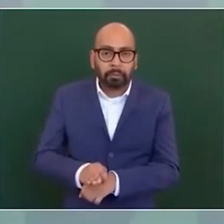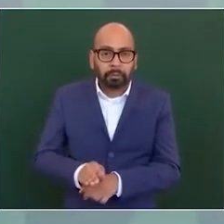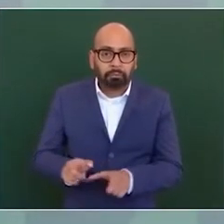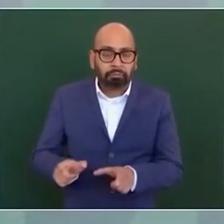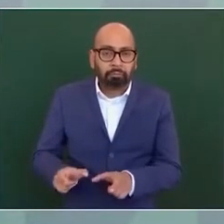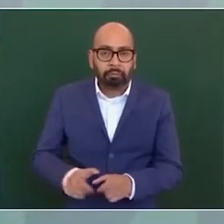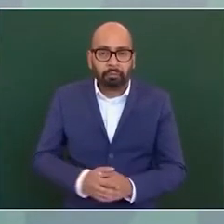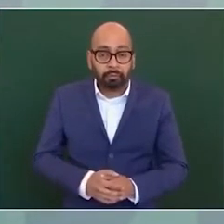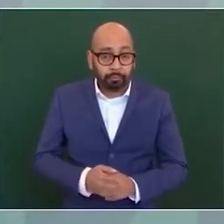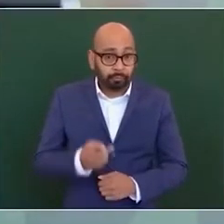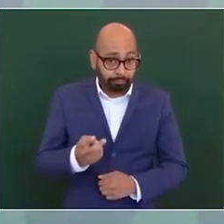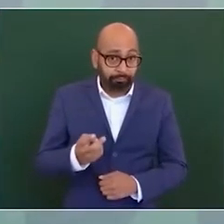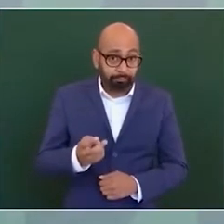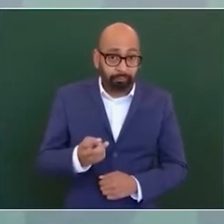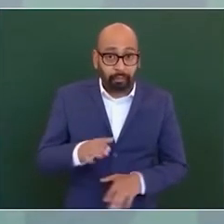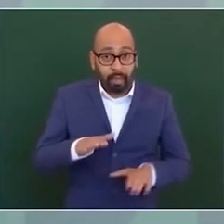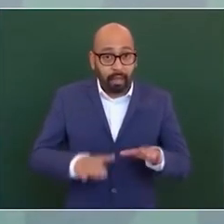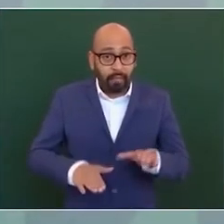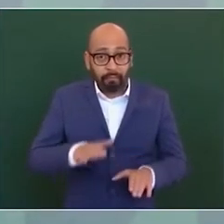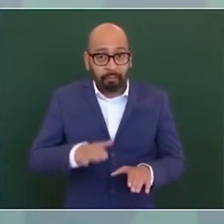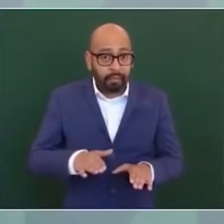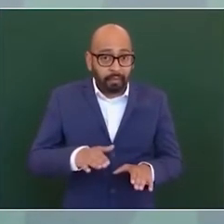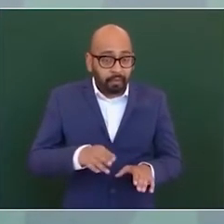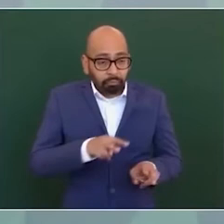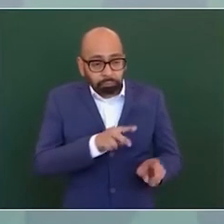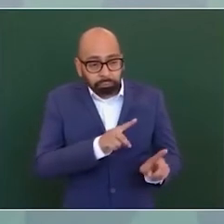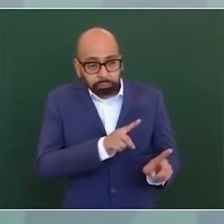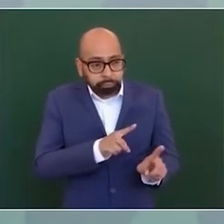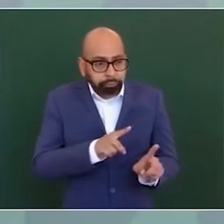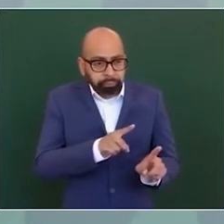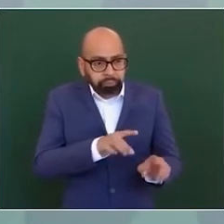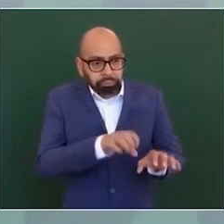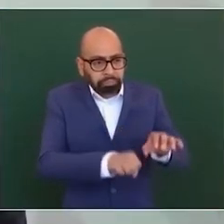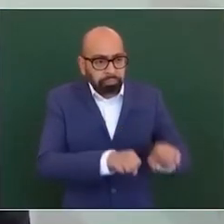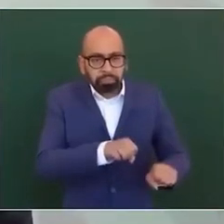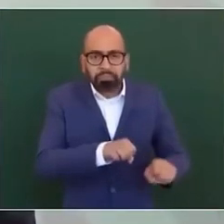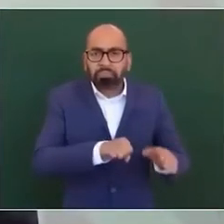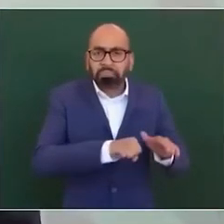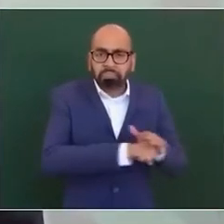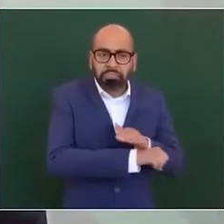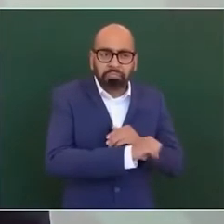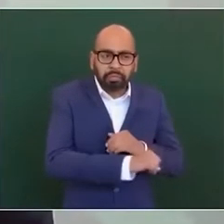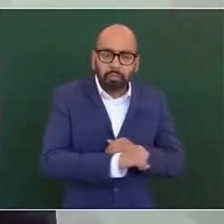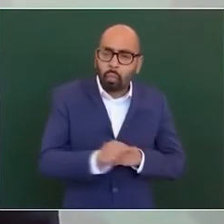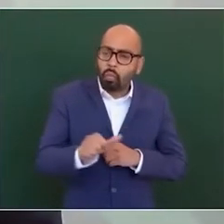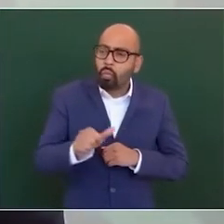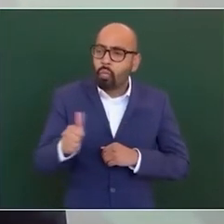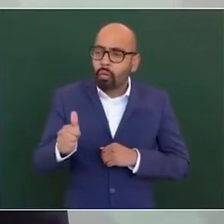Se perseguía a unos y se protegía a otros.